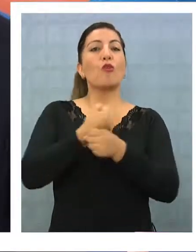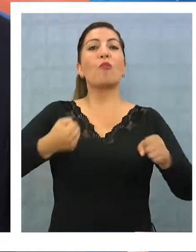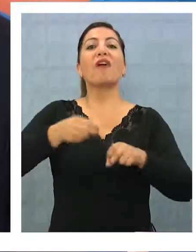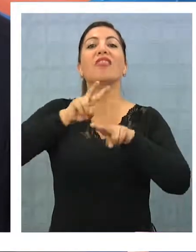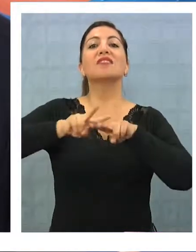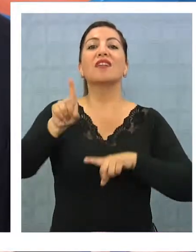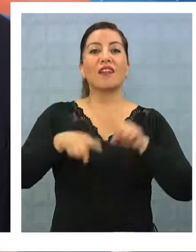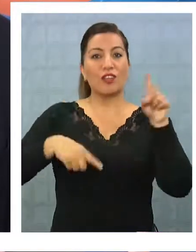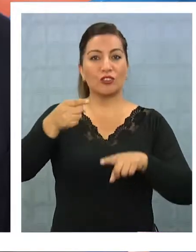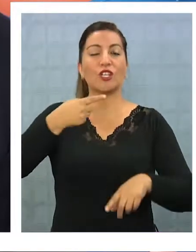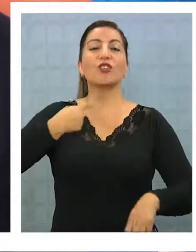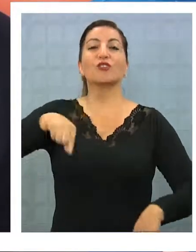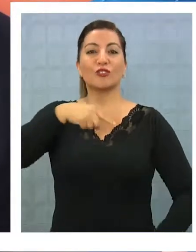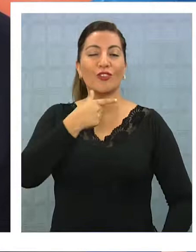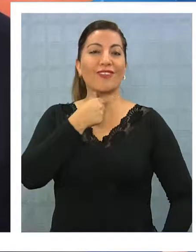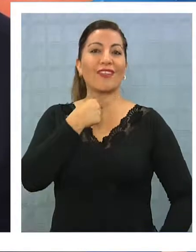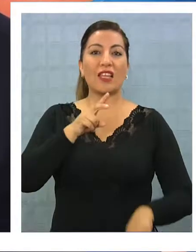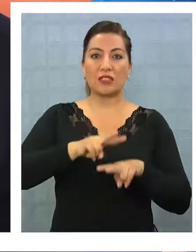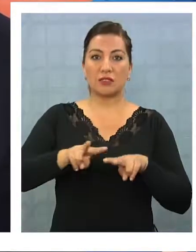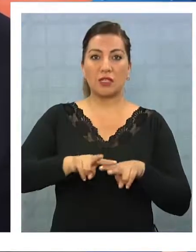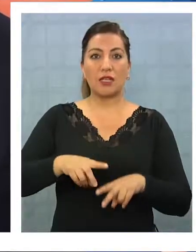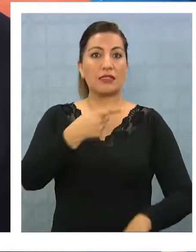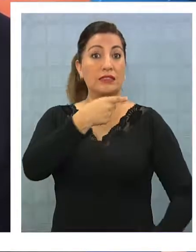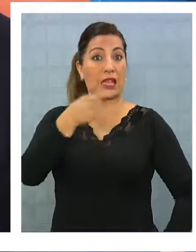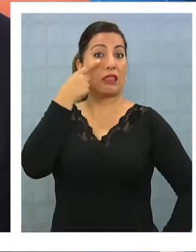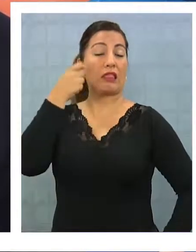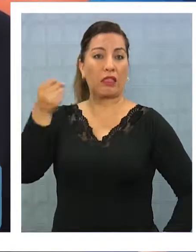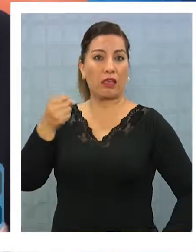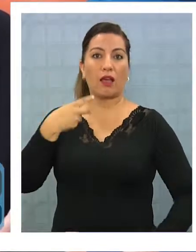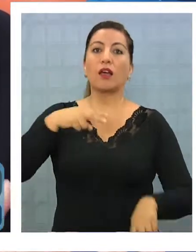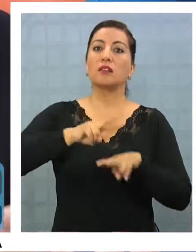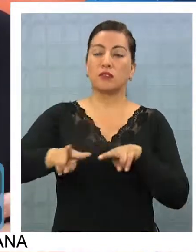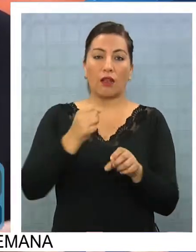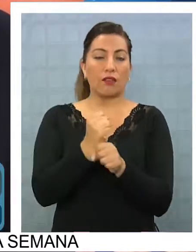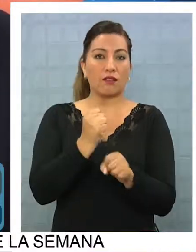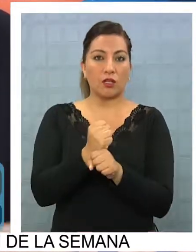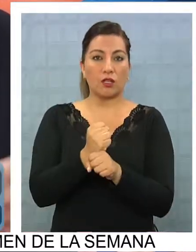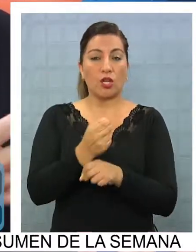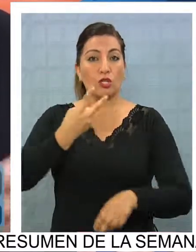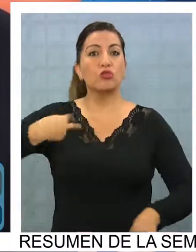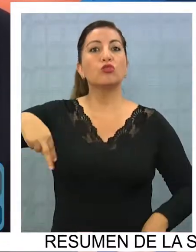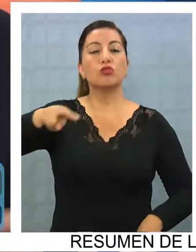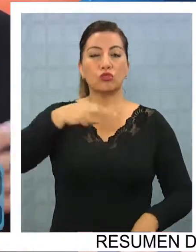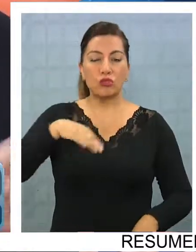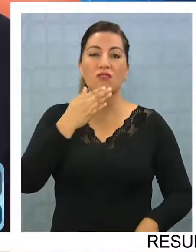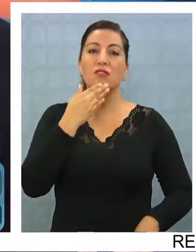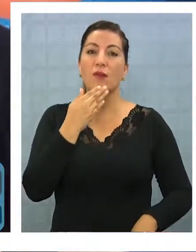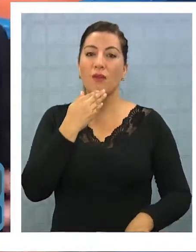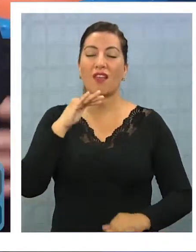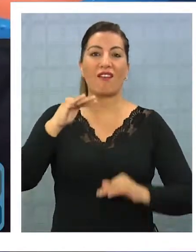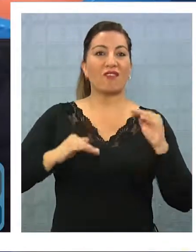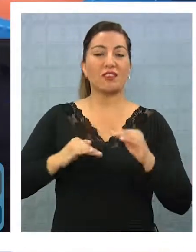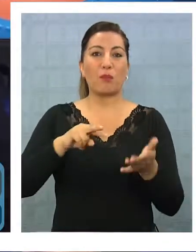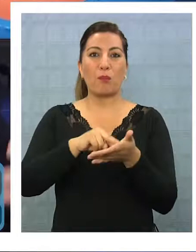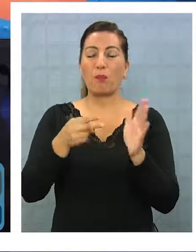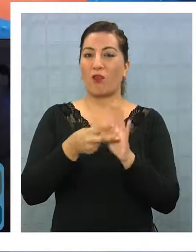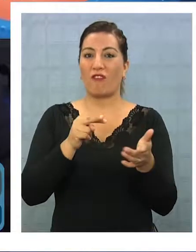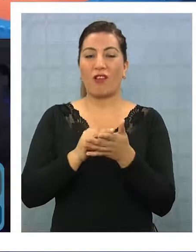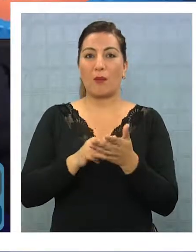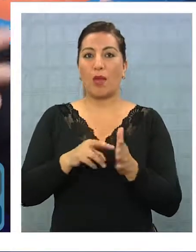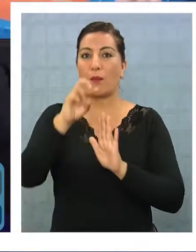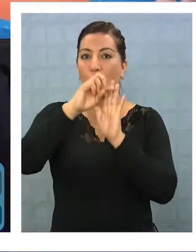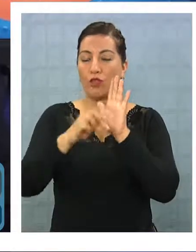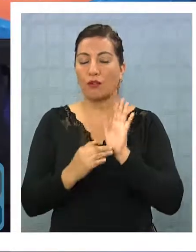nos propusimos hacer, particularmente en los primeros 100 días. Y dijo, no sé, nos vimos envueltos en una especie de torbellino de presentar